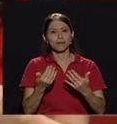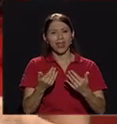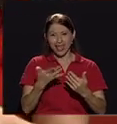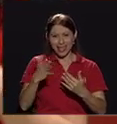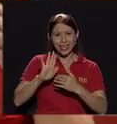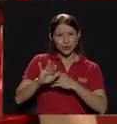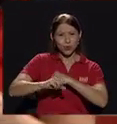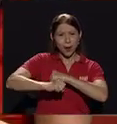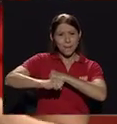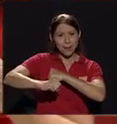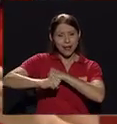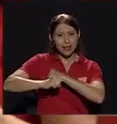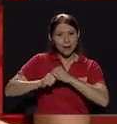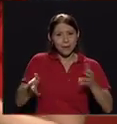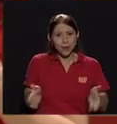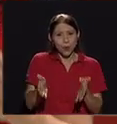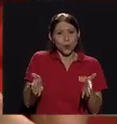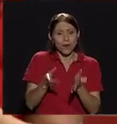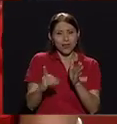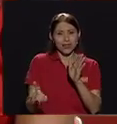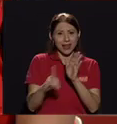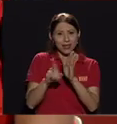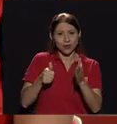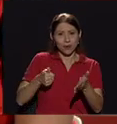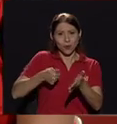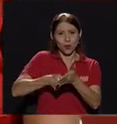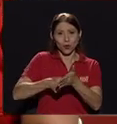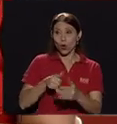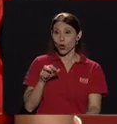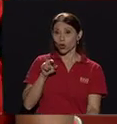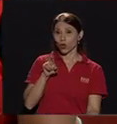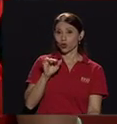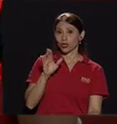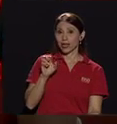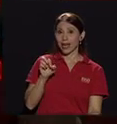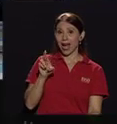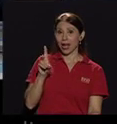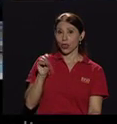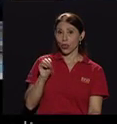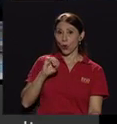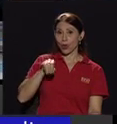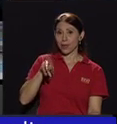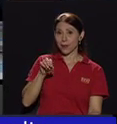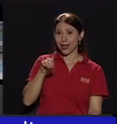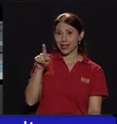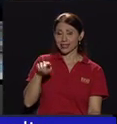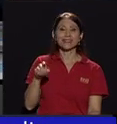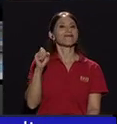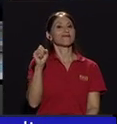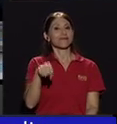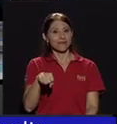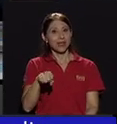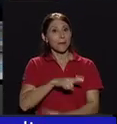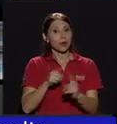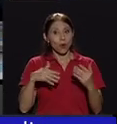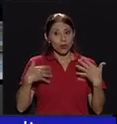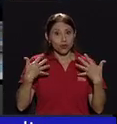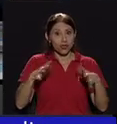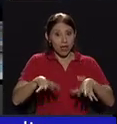que en su campaña promueve el derecho y el voto, ¿verdad? De don Ricardo Jiménez, y una vez que llega